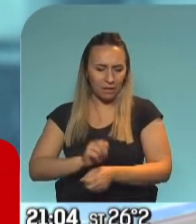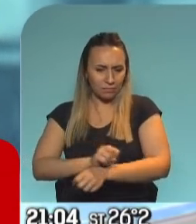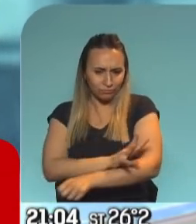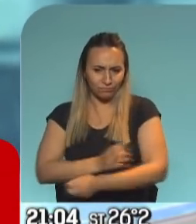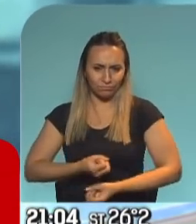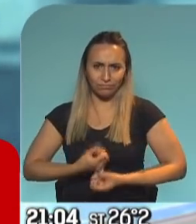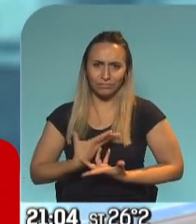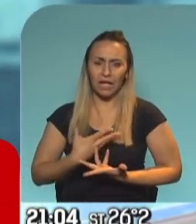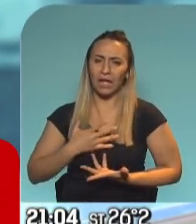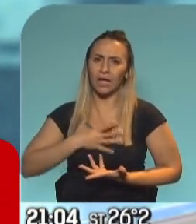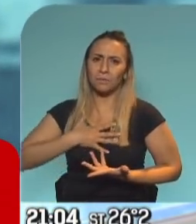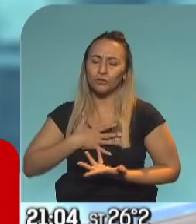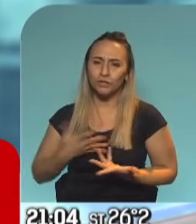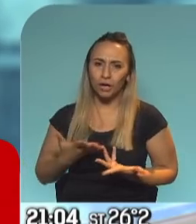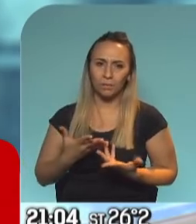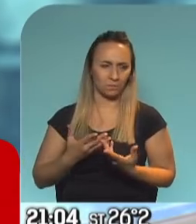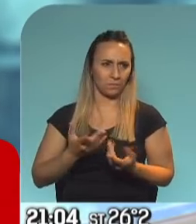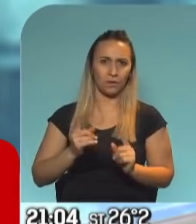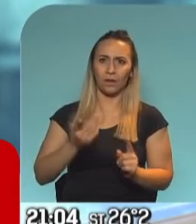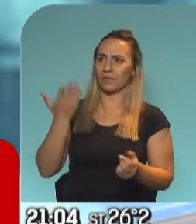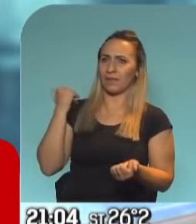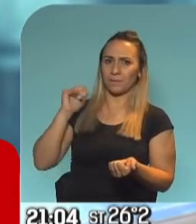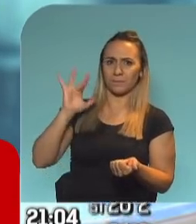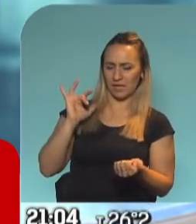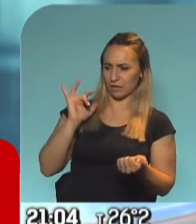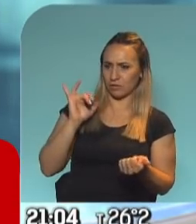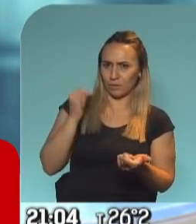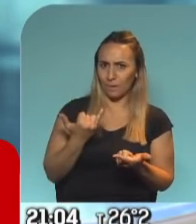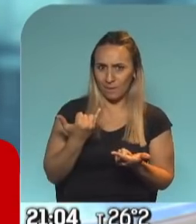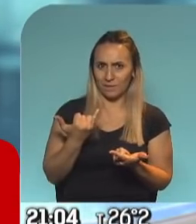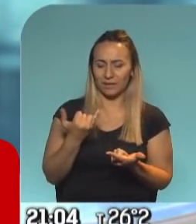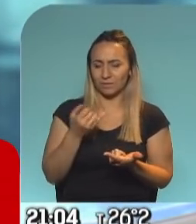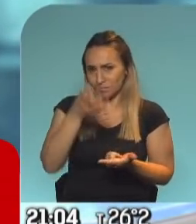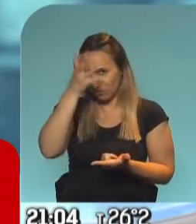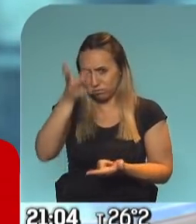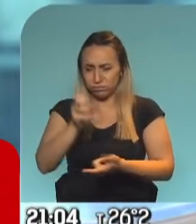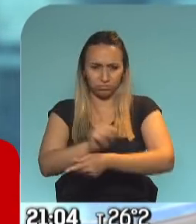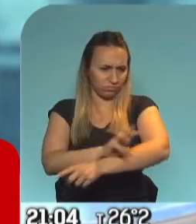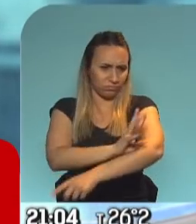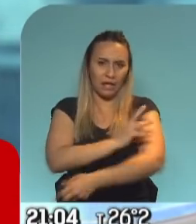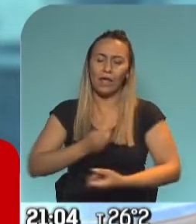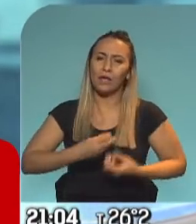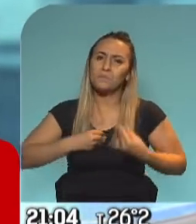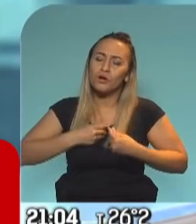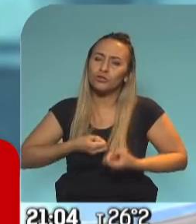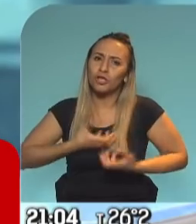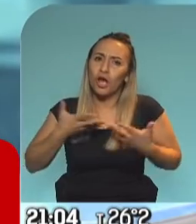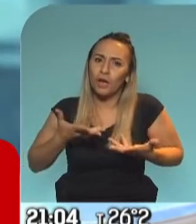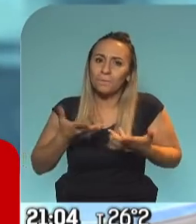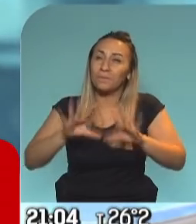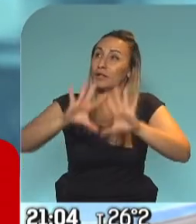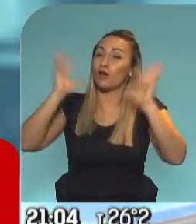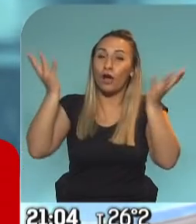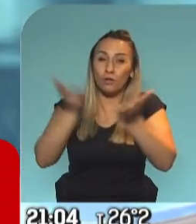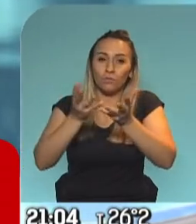mismo miércoles, con tantos mensajes, con tanta demostración, con tanta emoción en el mundo entero y fundamentalmente aquí, con esa